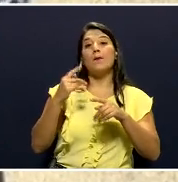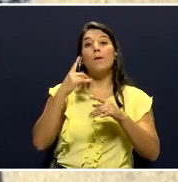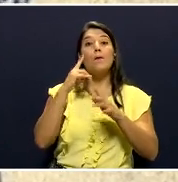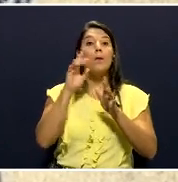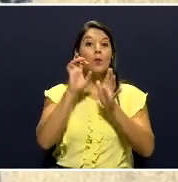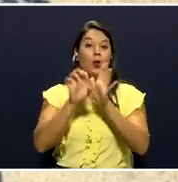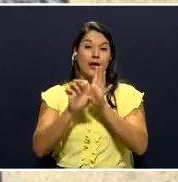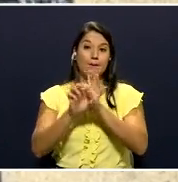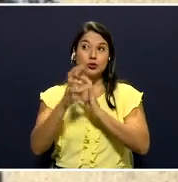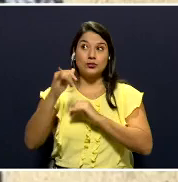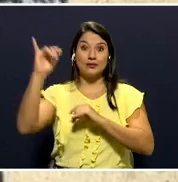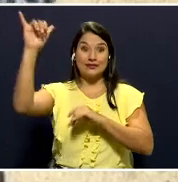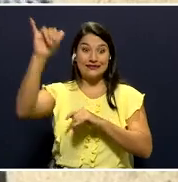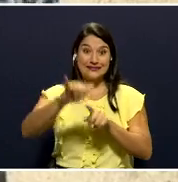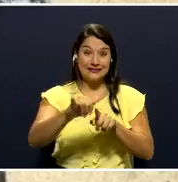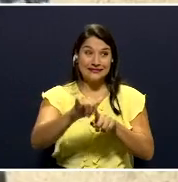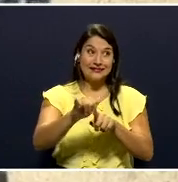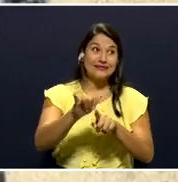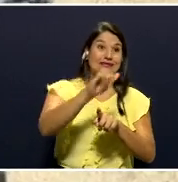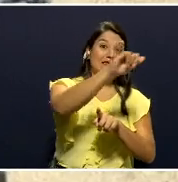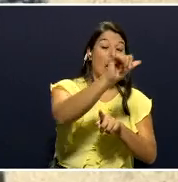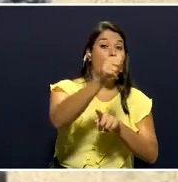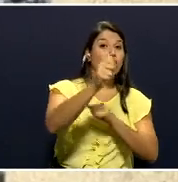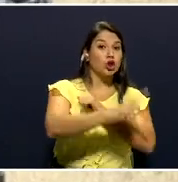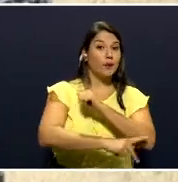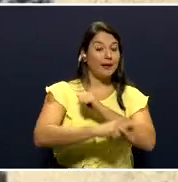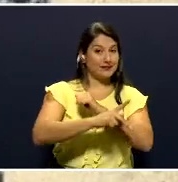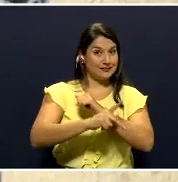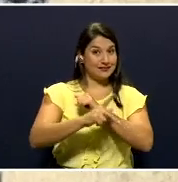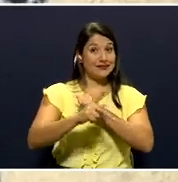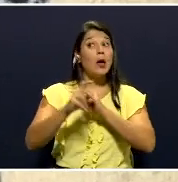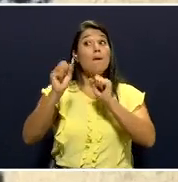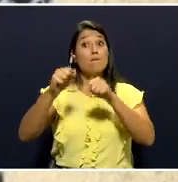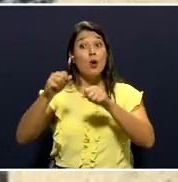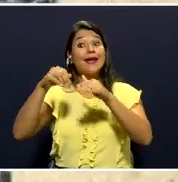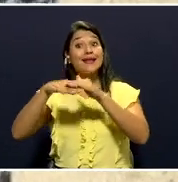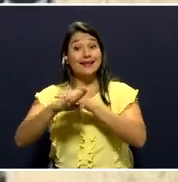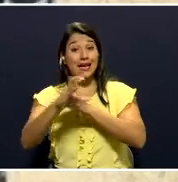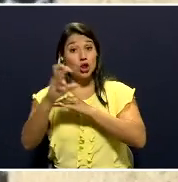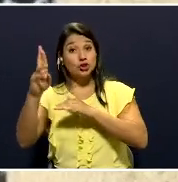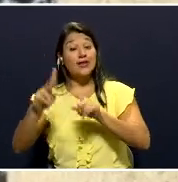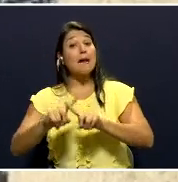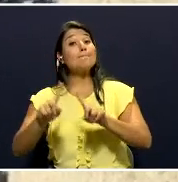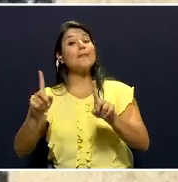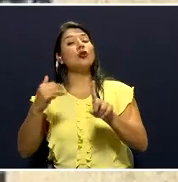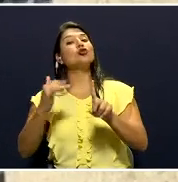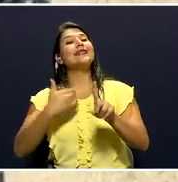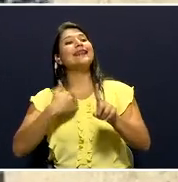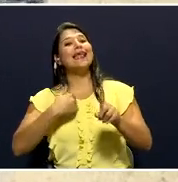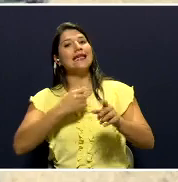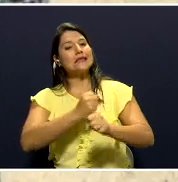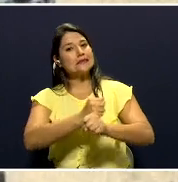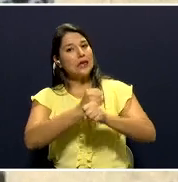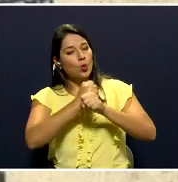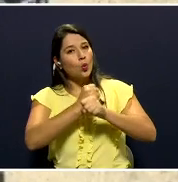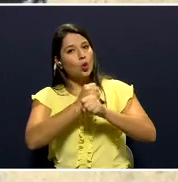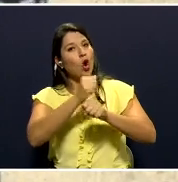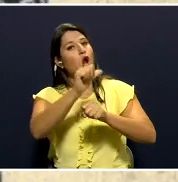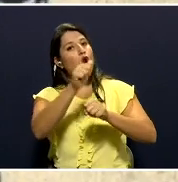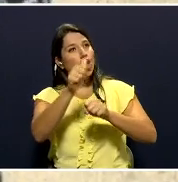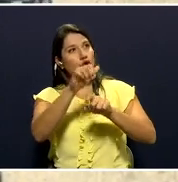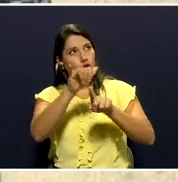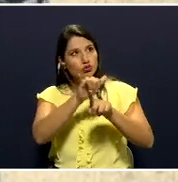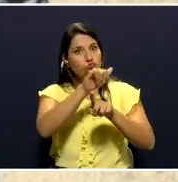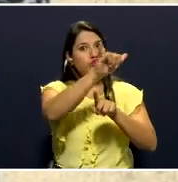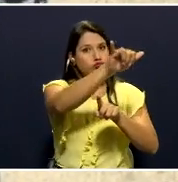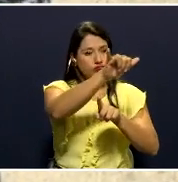importante para evitar que las personas se queden dentro de los aeropuertos en tránsito. Así que la medida que se está tomando